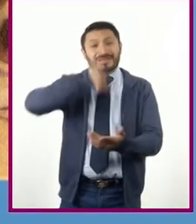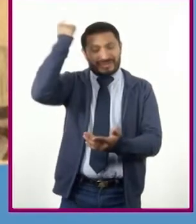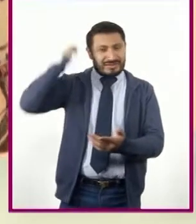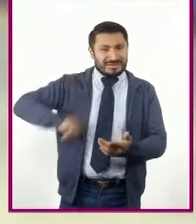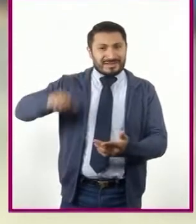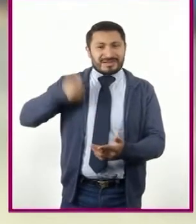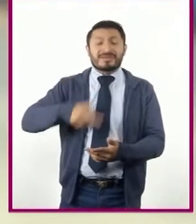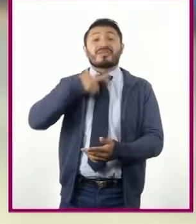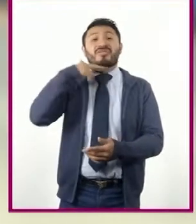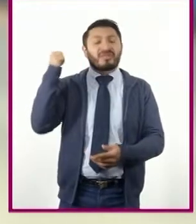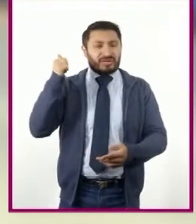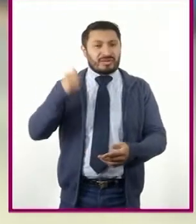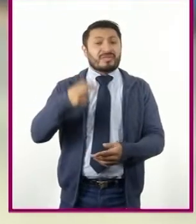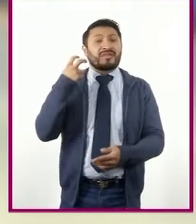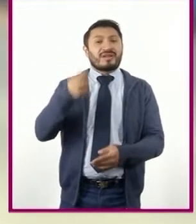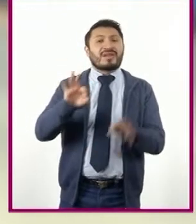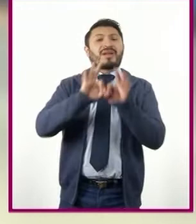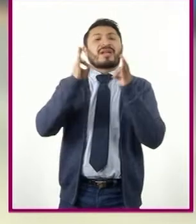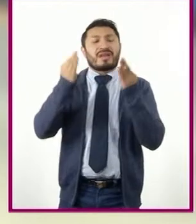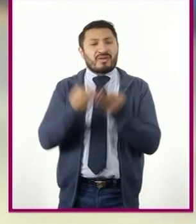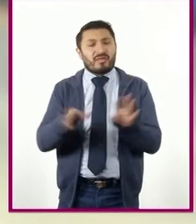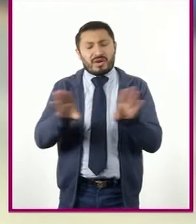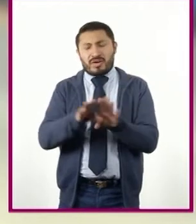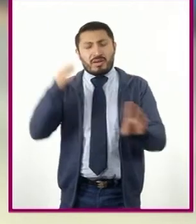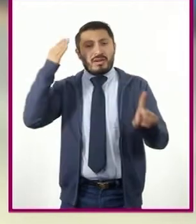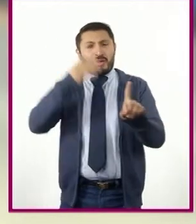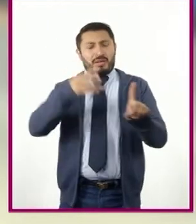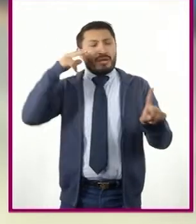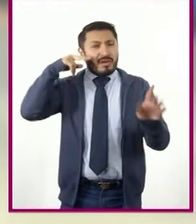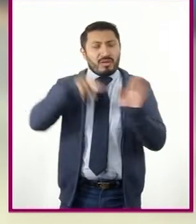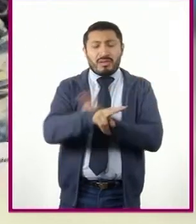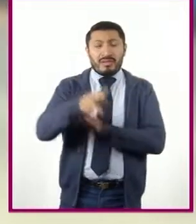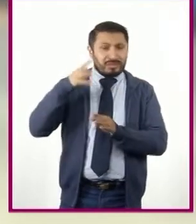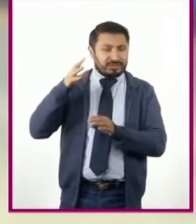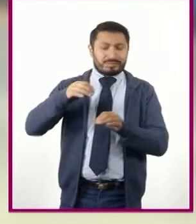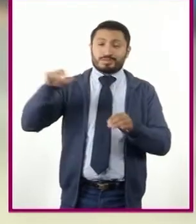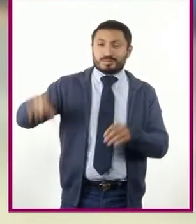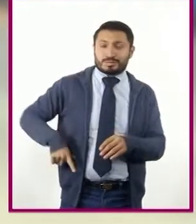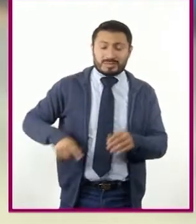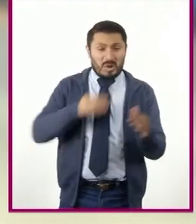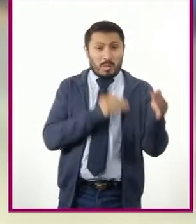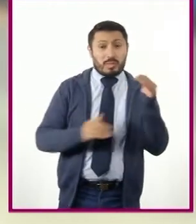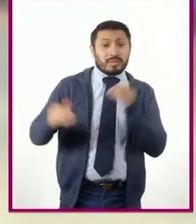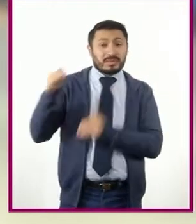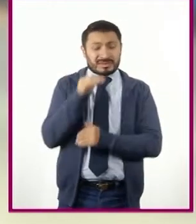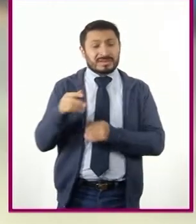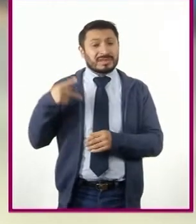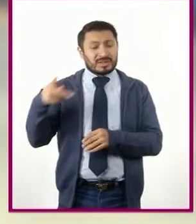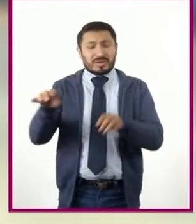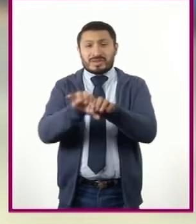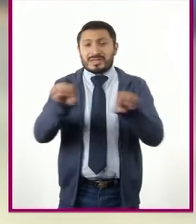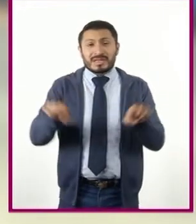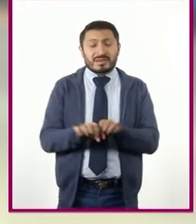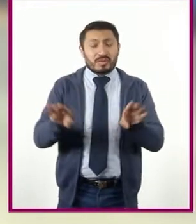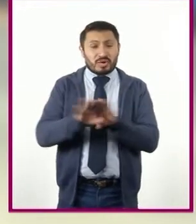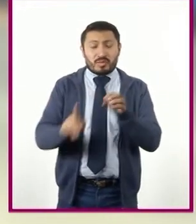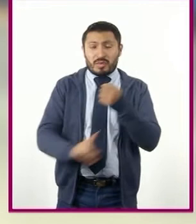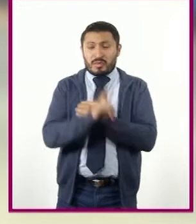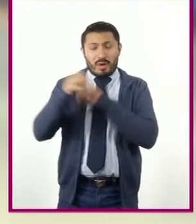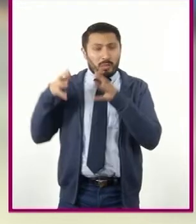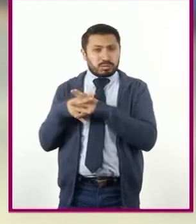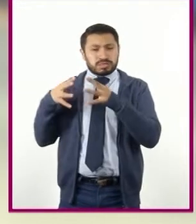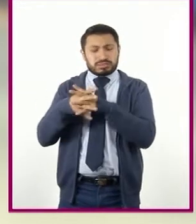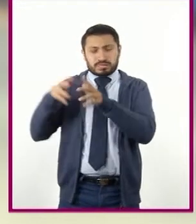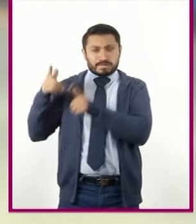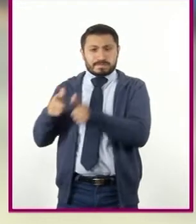Romano. De esta manera, con una visión claramente imperialista, las tropas italianas hicieron un conflicto armado en el Cuerno